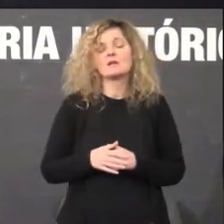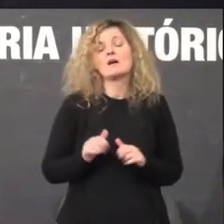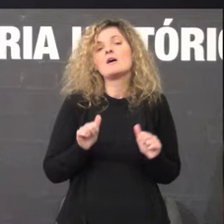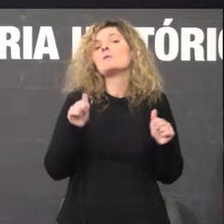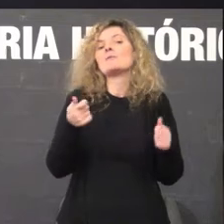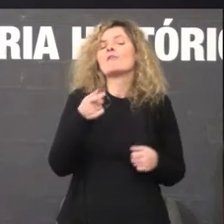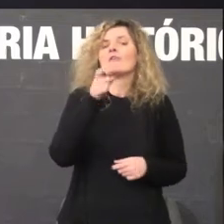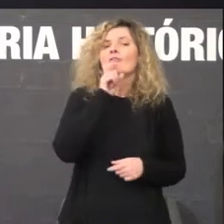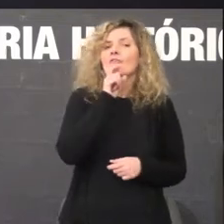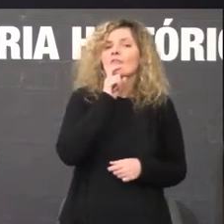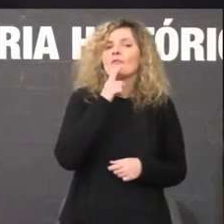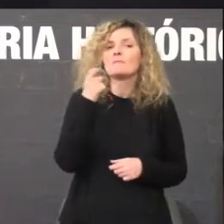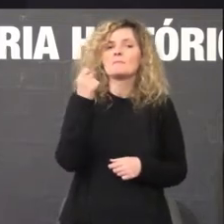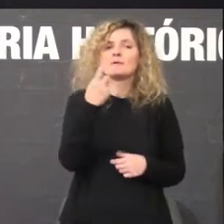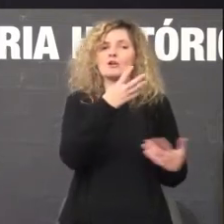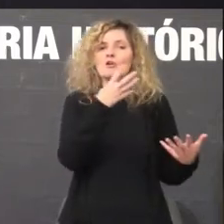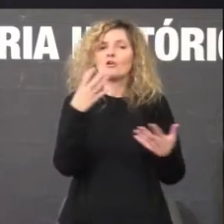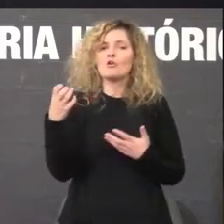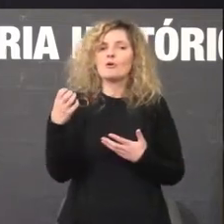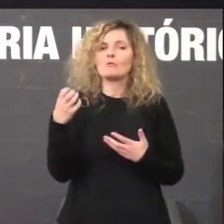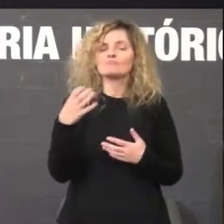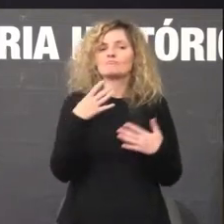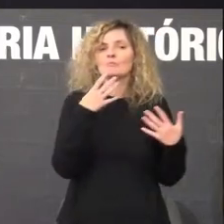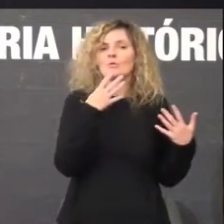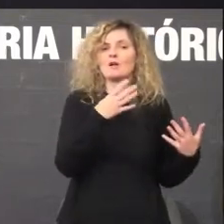Empieza en el año